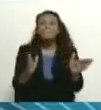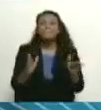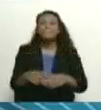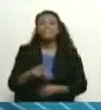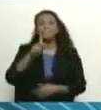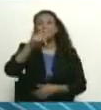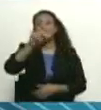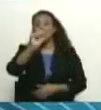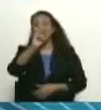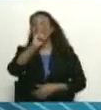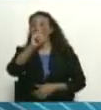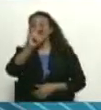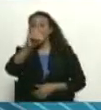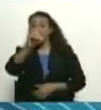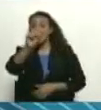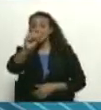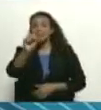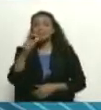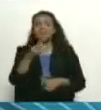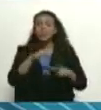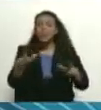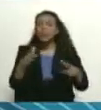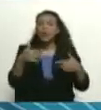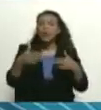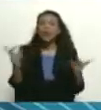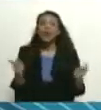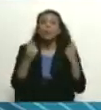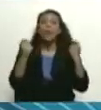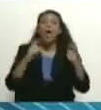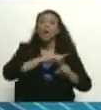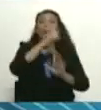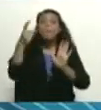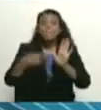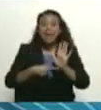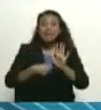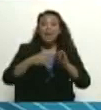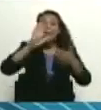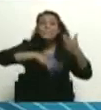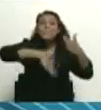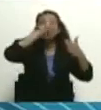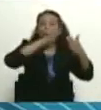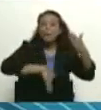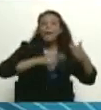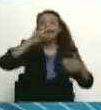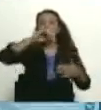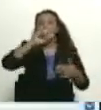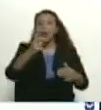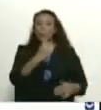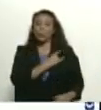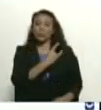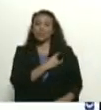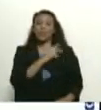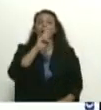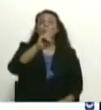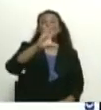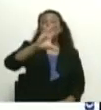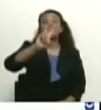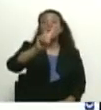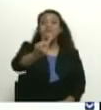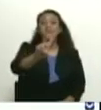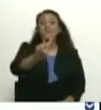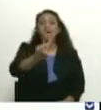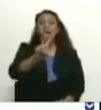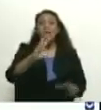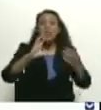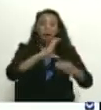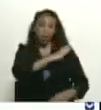noticia maravillosa en el segmento Paredes, puesto que fue recuperado totalmente el mural de Mateo Manaure en la Universidad Central de Venezuela, puesto